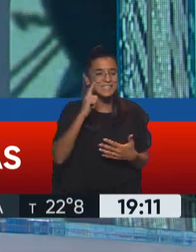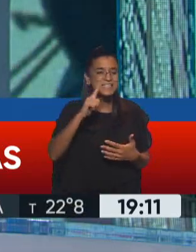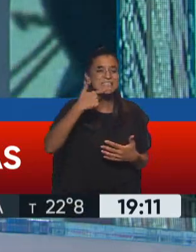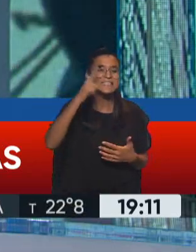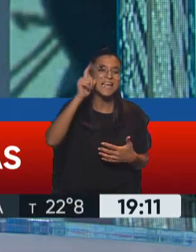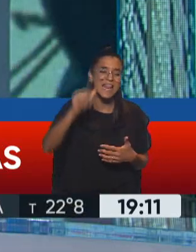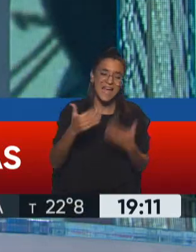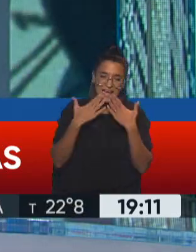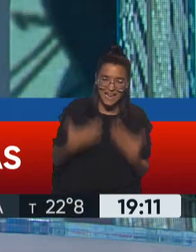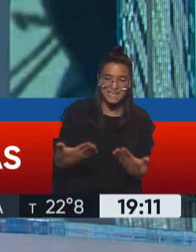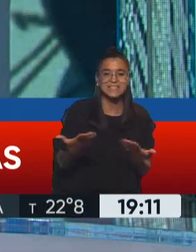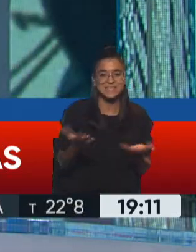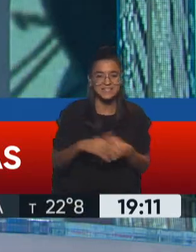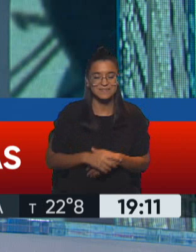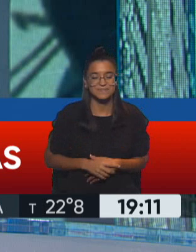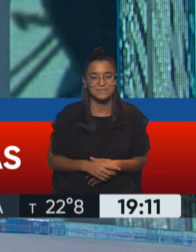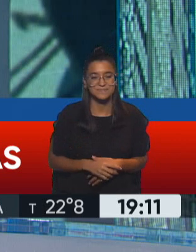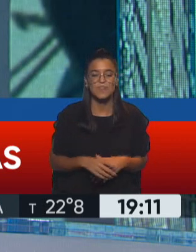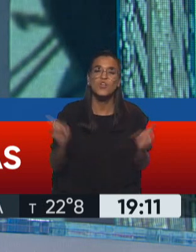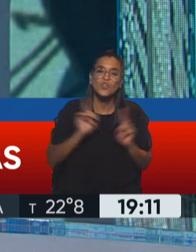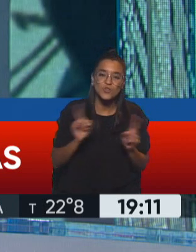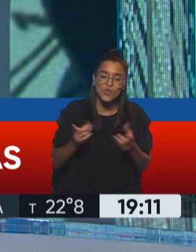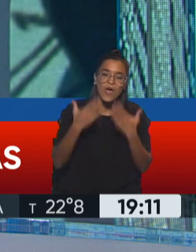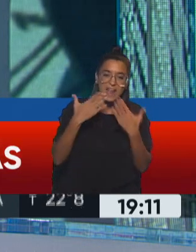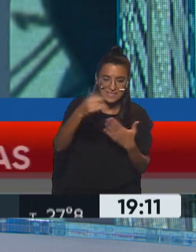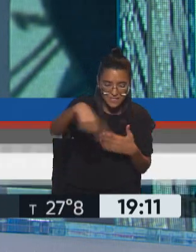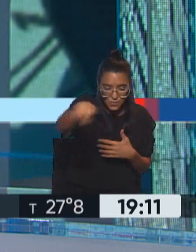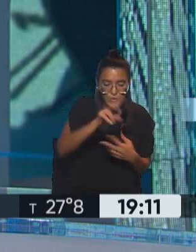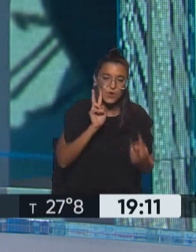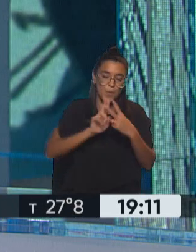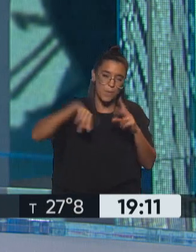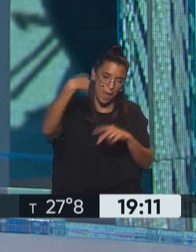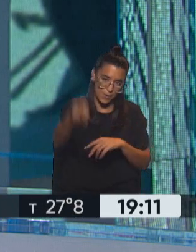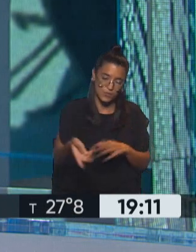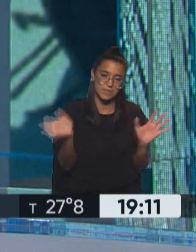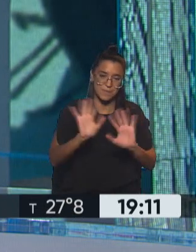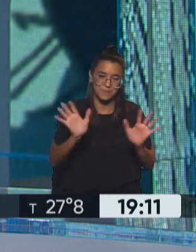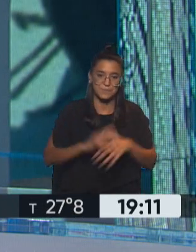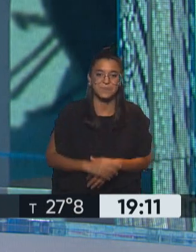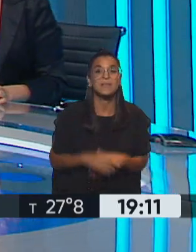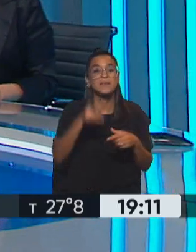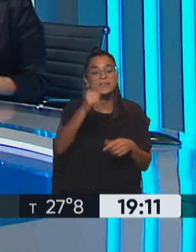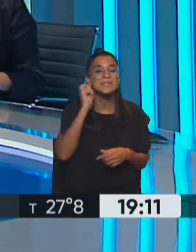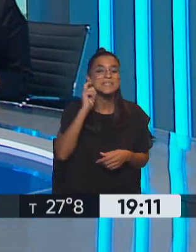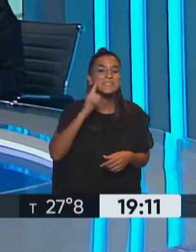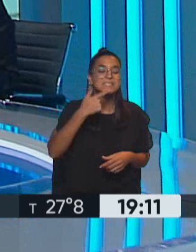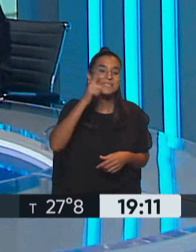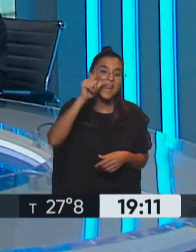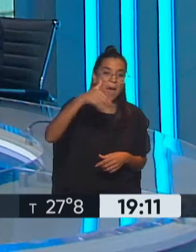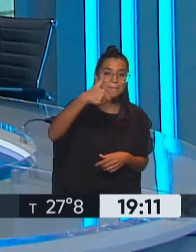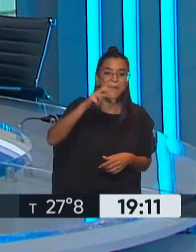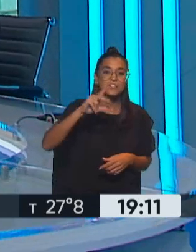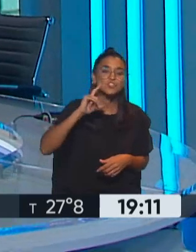aquí con Televisión Pública Noticias. No, hasta la próxima. Gracias a ustedes. Hasta la próxima. Chao. Allí pasaba Gisela Marciota,